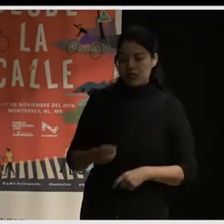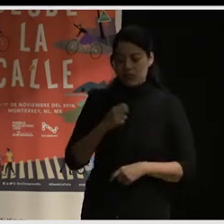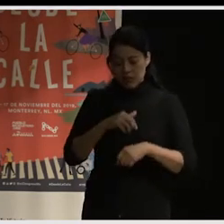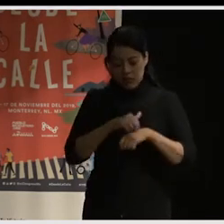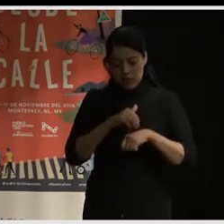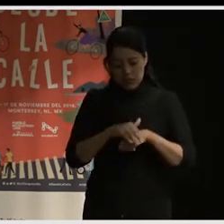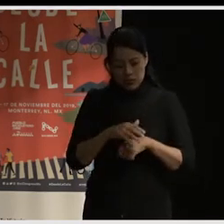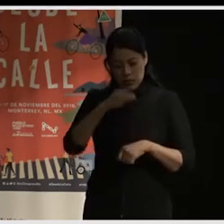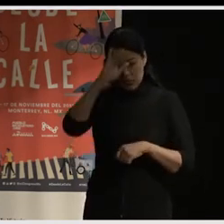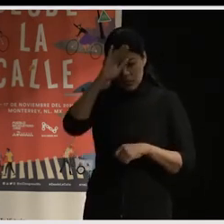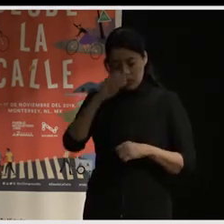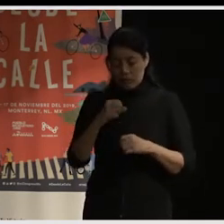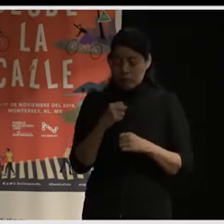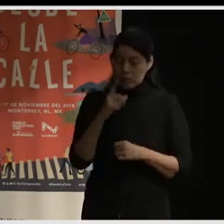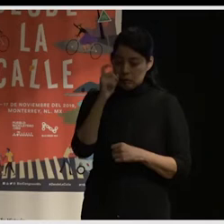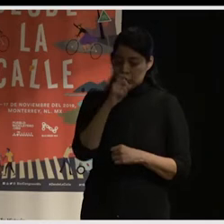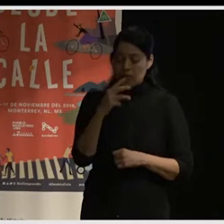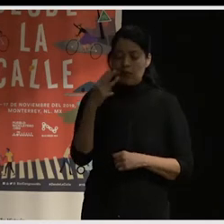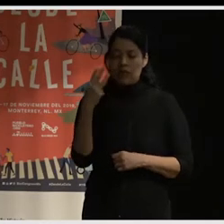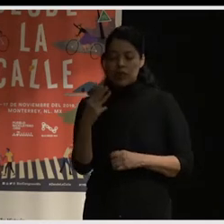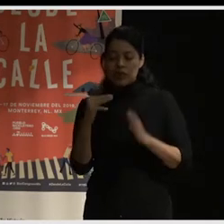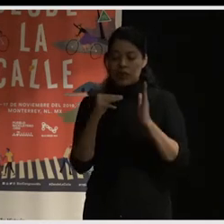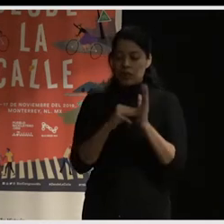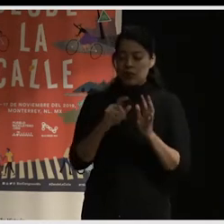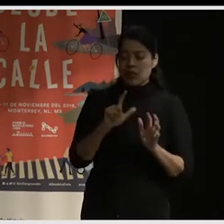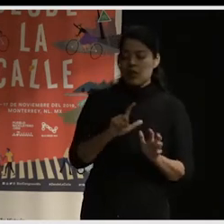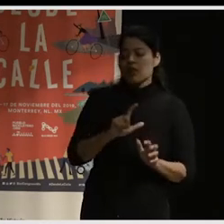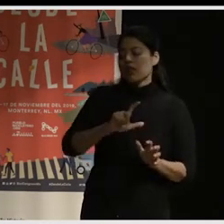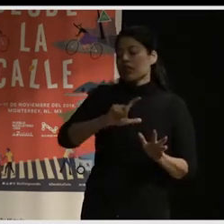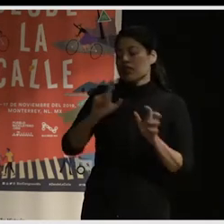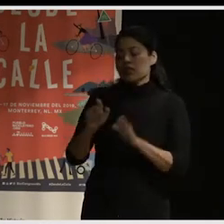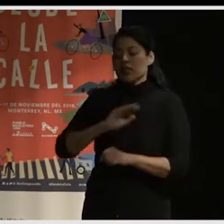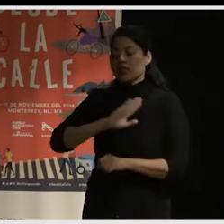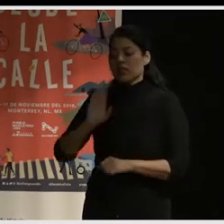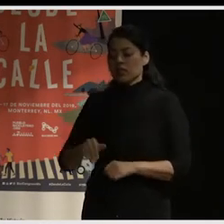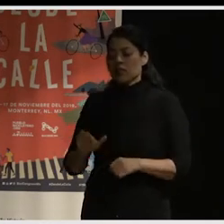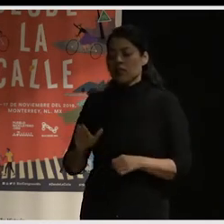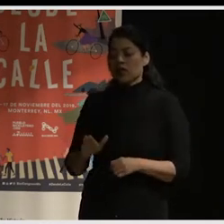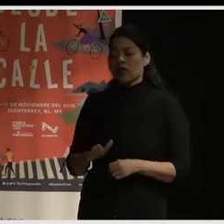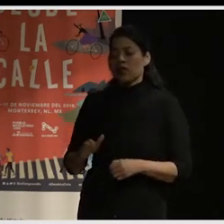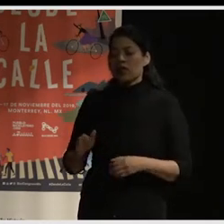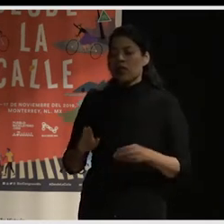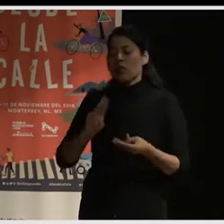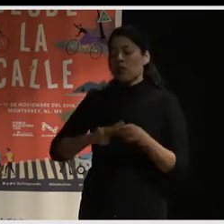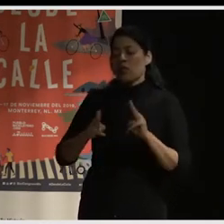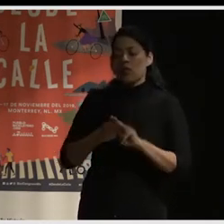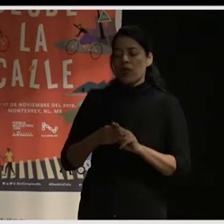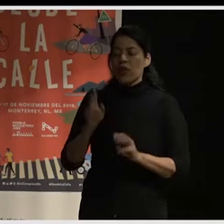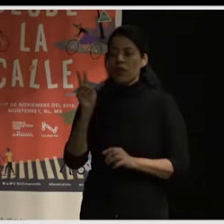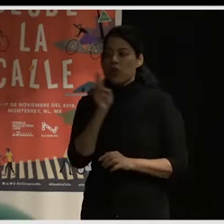de monterrey es bastante fuerte también son tres mil 700 muertes que se registran al año por por contaminación del